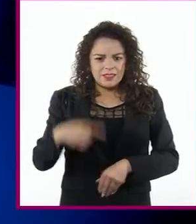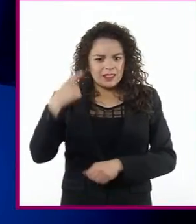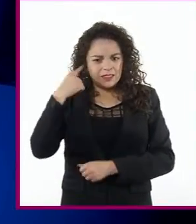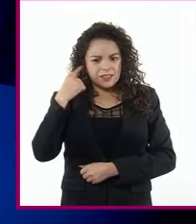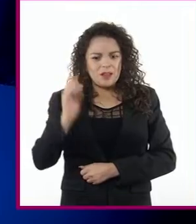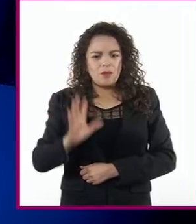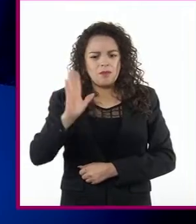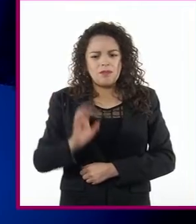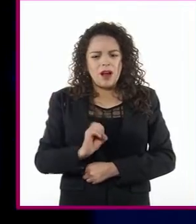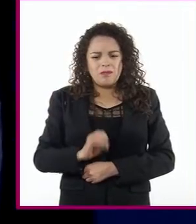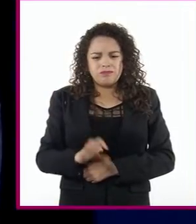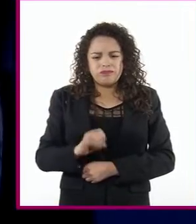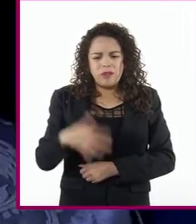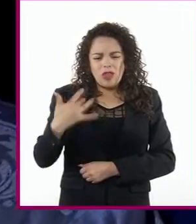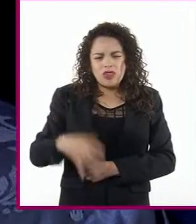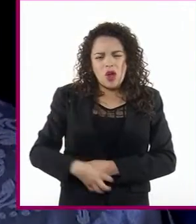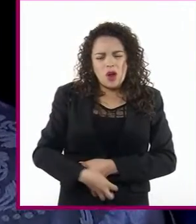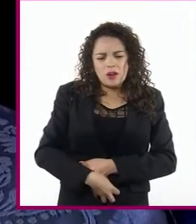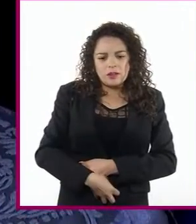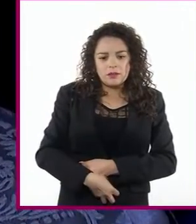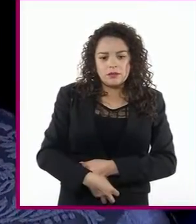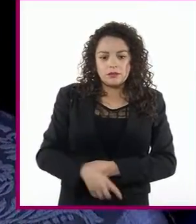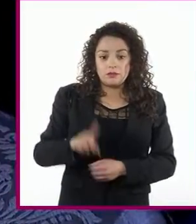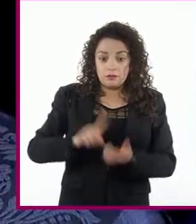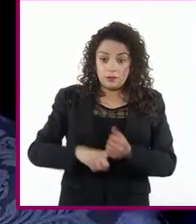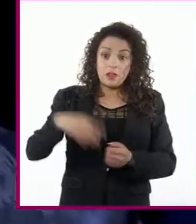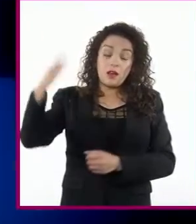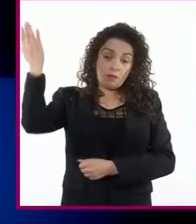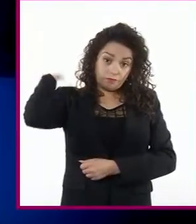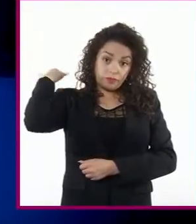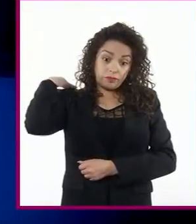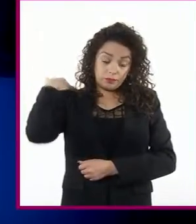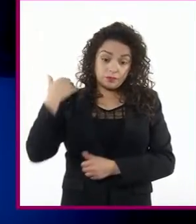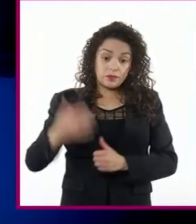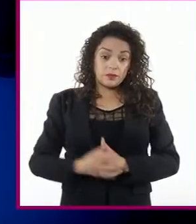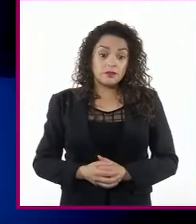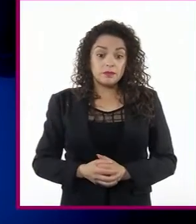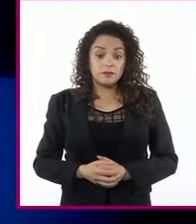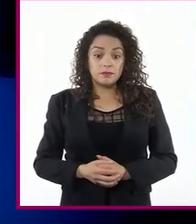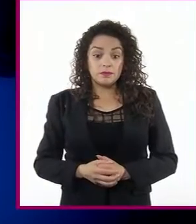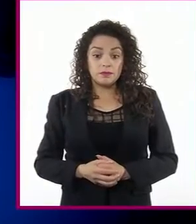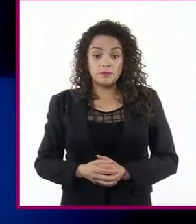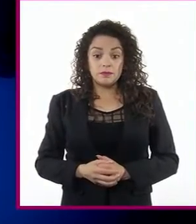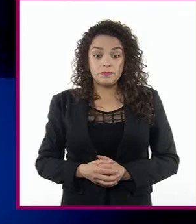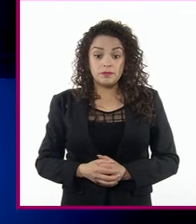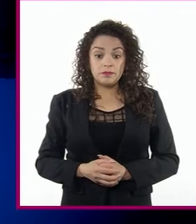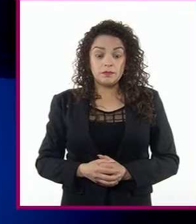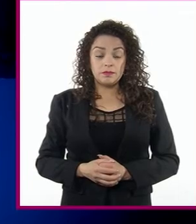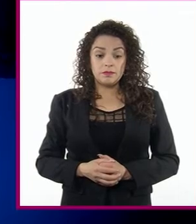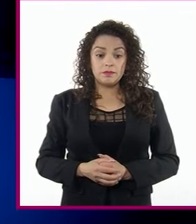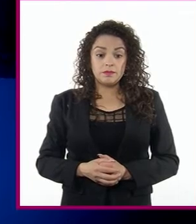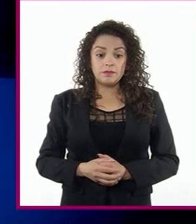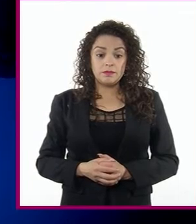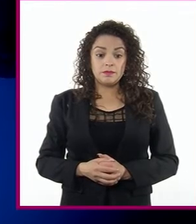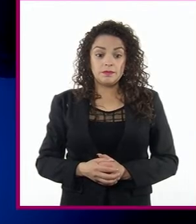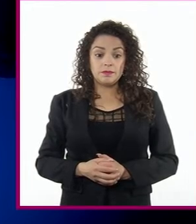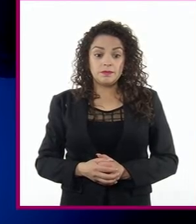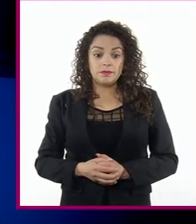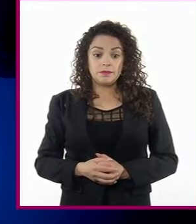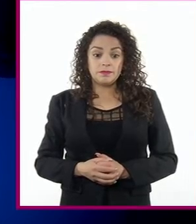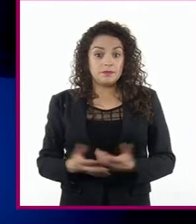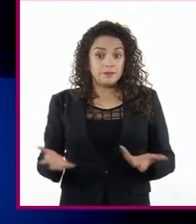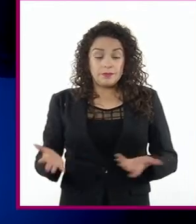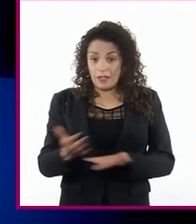tuviera cólico. ¡El pulmón! ¿Coméis con apetito? Ay, sí, señor.